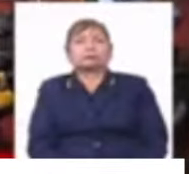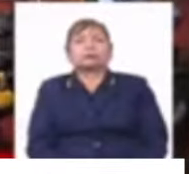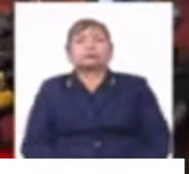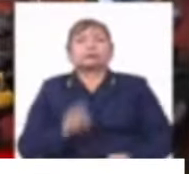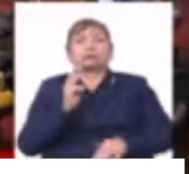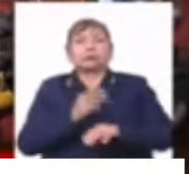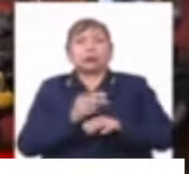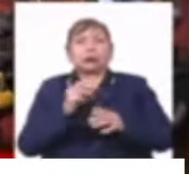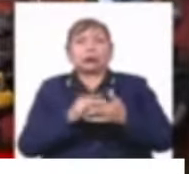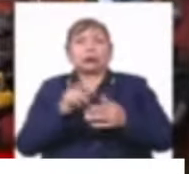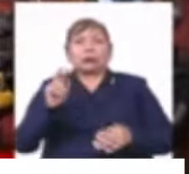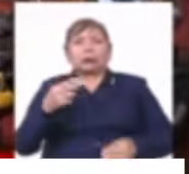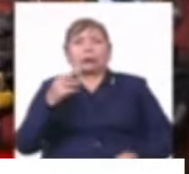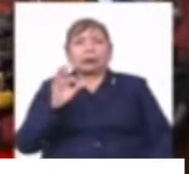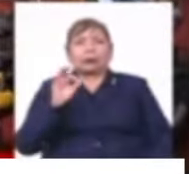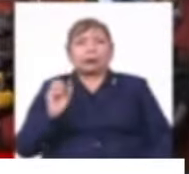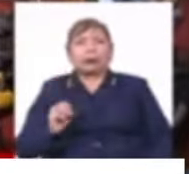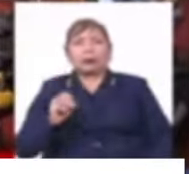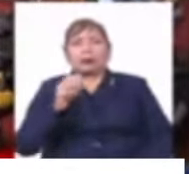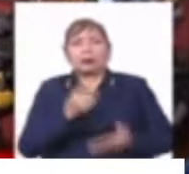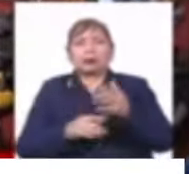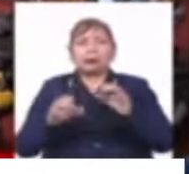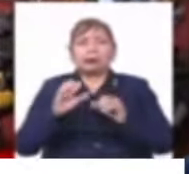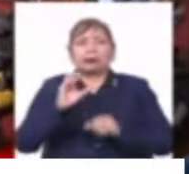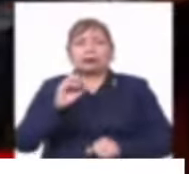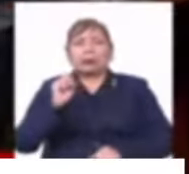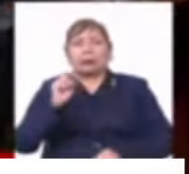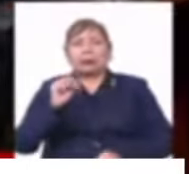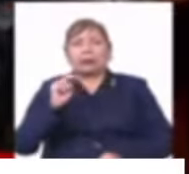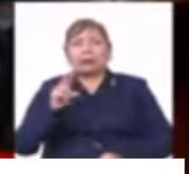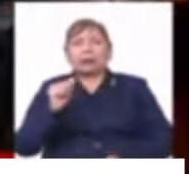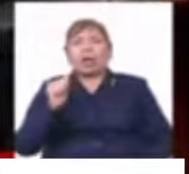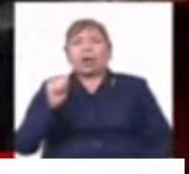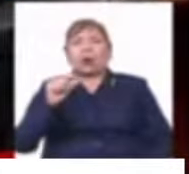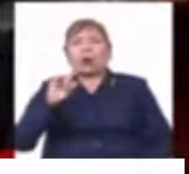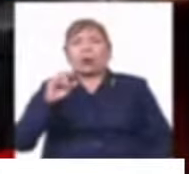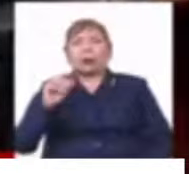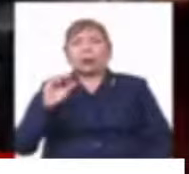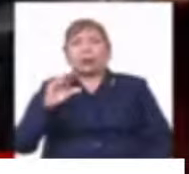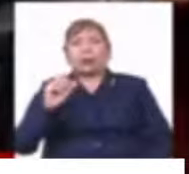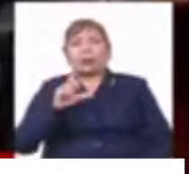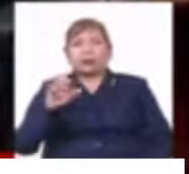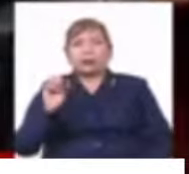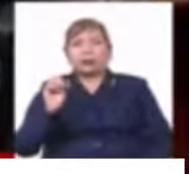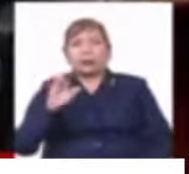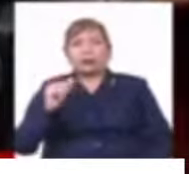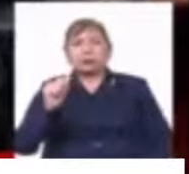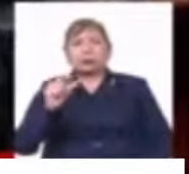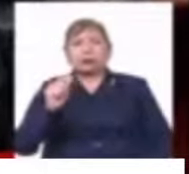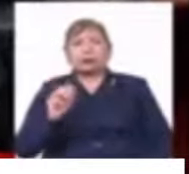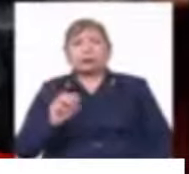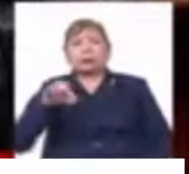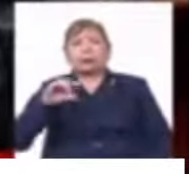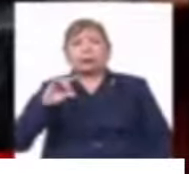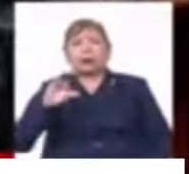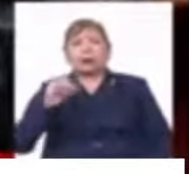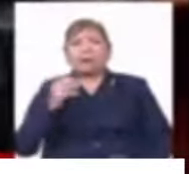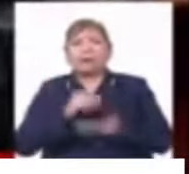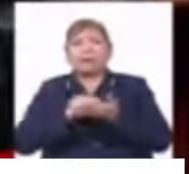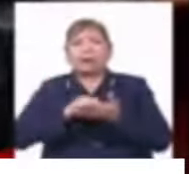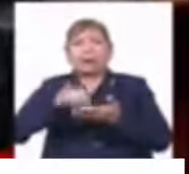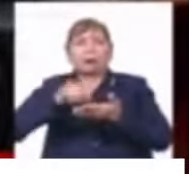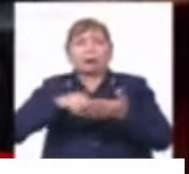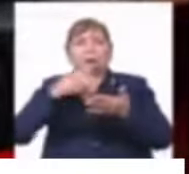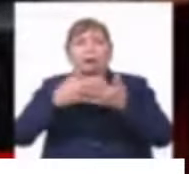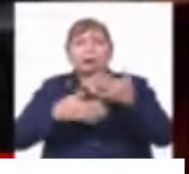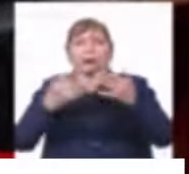Moción 9097 de los congresistas Ceballos Madariaga, Alcaraz Agüero, Juárez Calle, Paredes Castro, Picón Quedo, siguen firmas, mediante